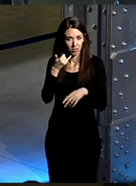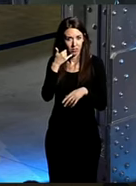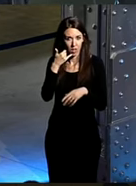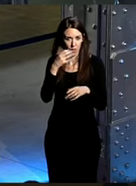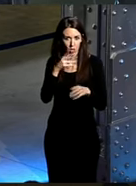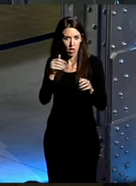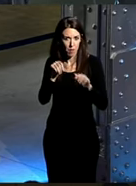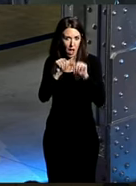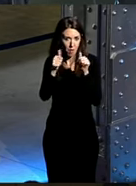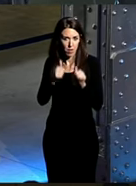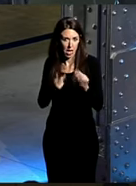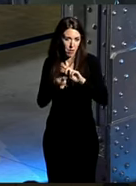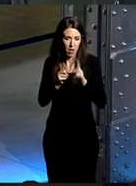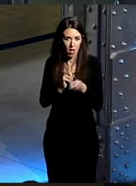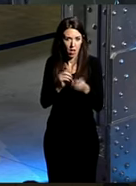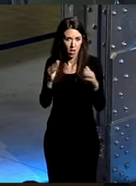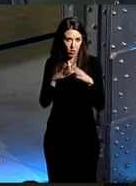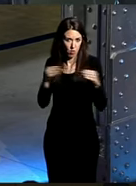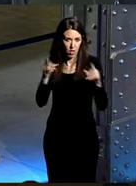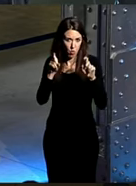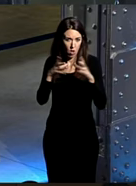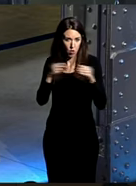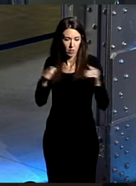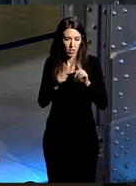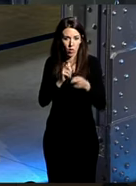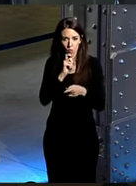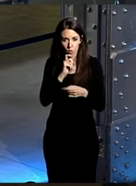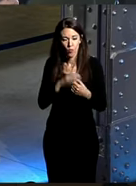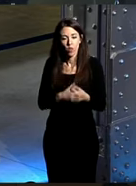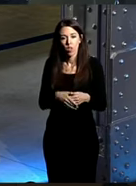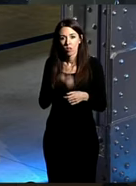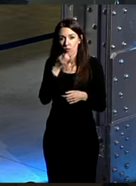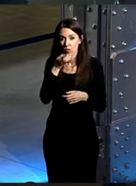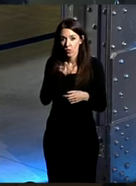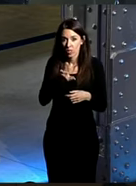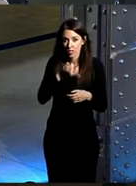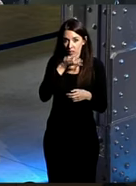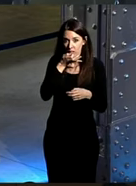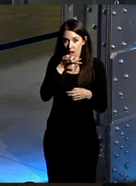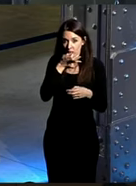este cambio de paradigma en la educación superior? Bueno, buenas tardes a todos.